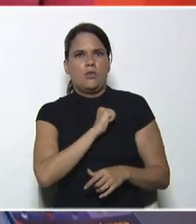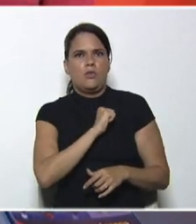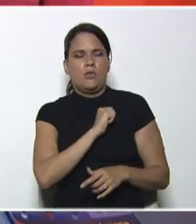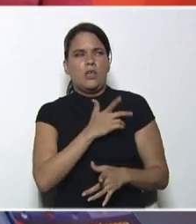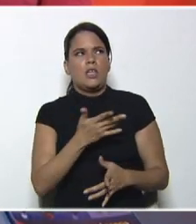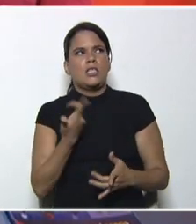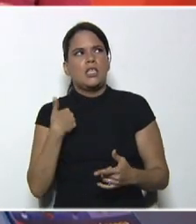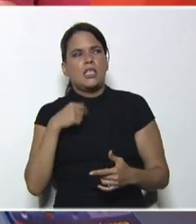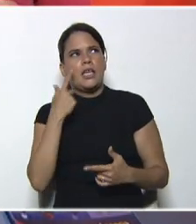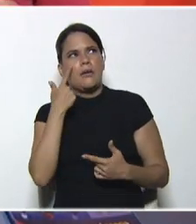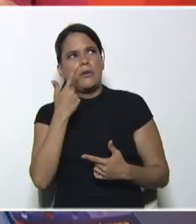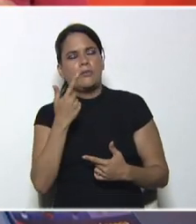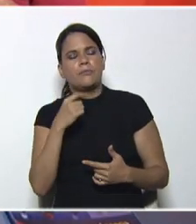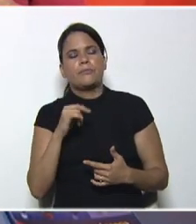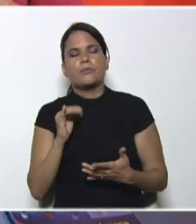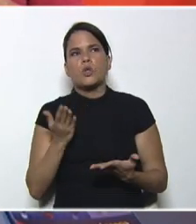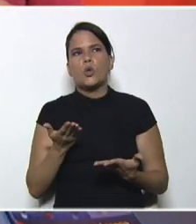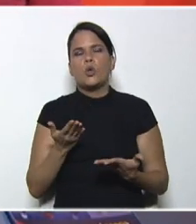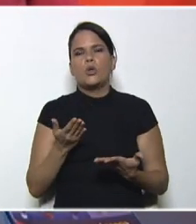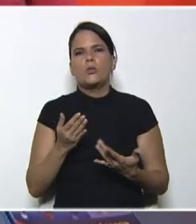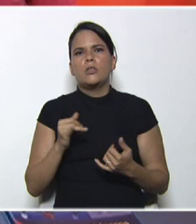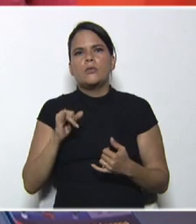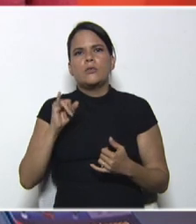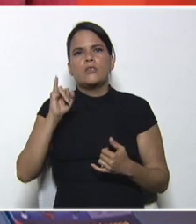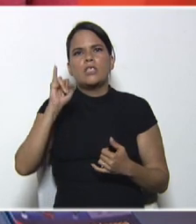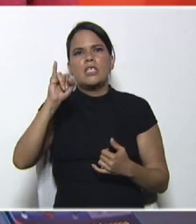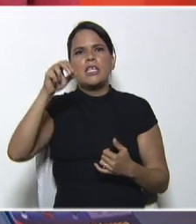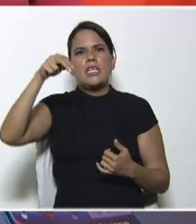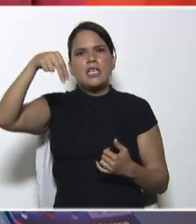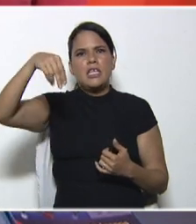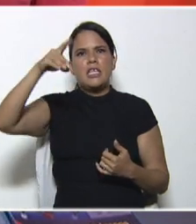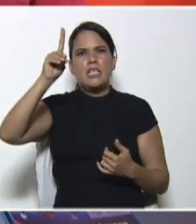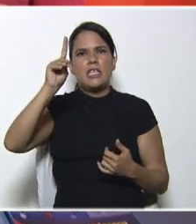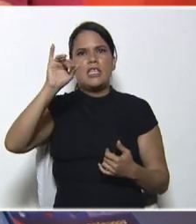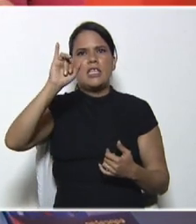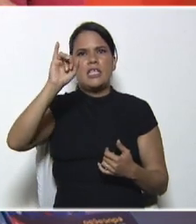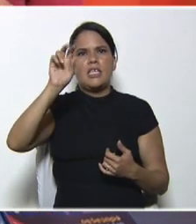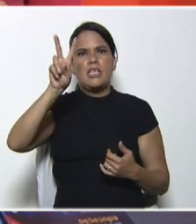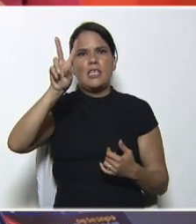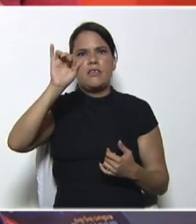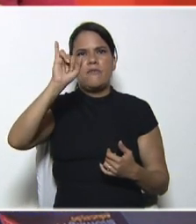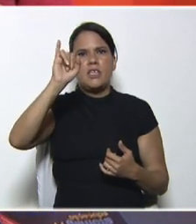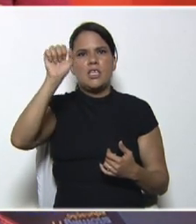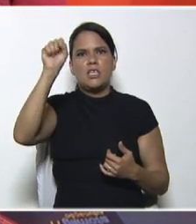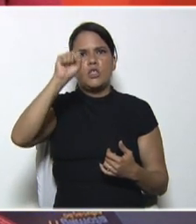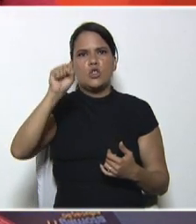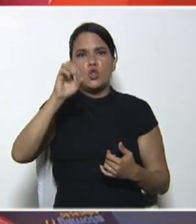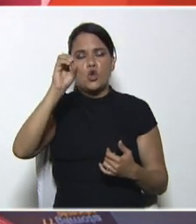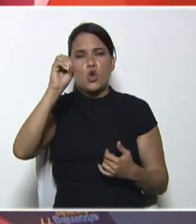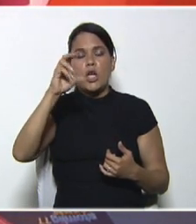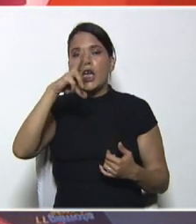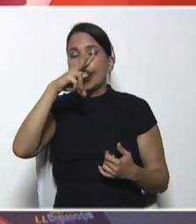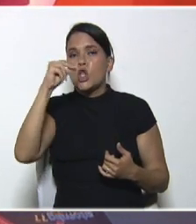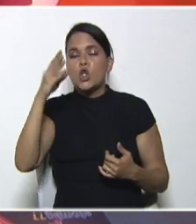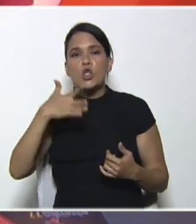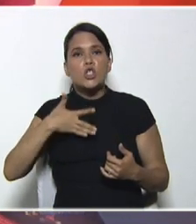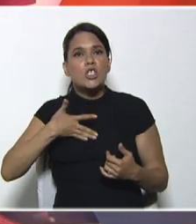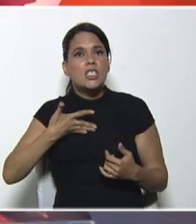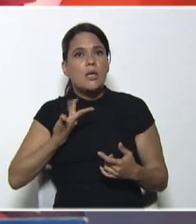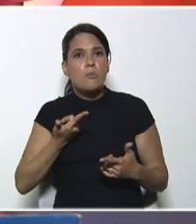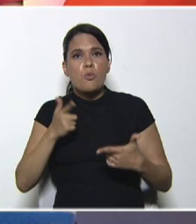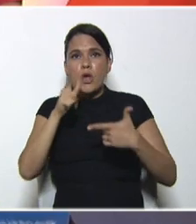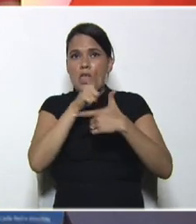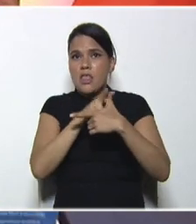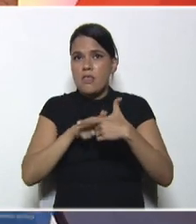indiviso, ¿ok? Que significa que no se puede dividir y hace referencia al ser que